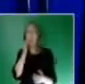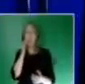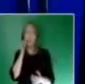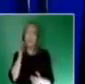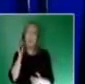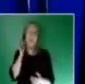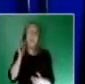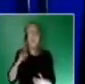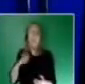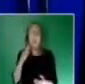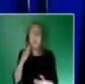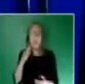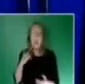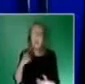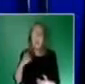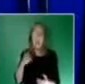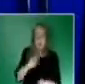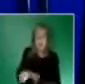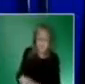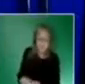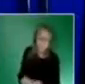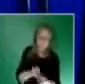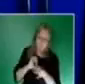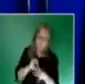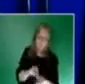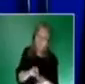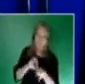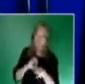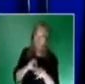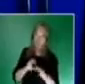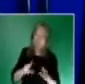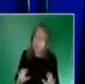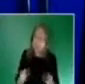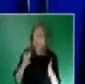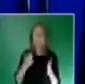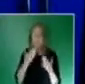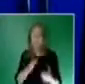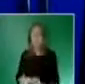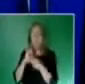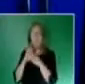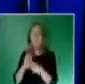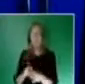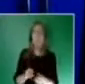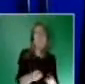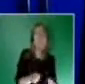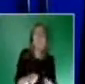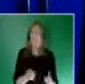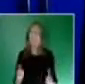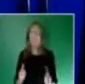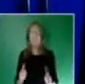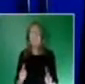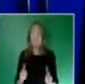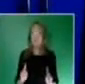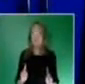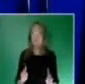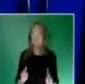precisamente porque eso es el tesoro más importante que tiene cuando